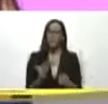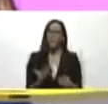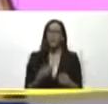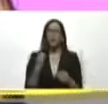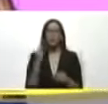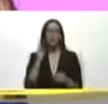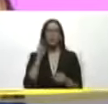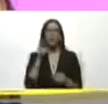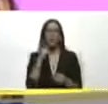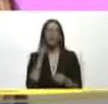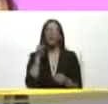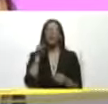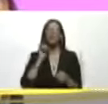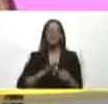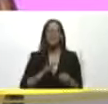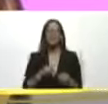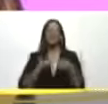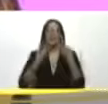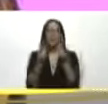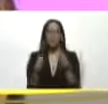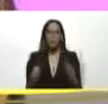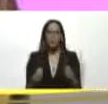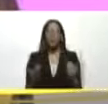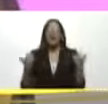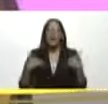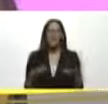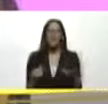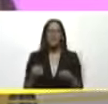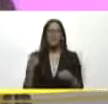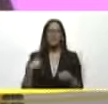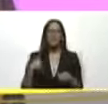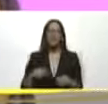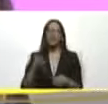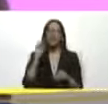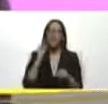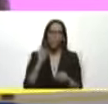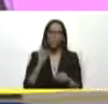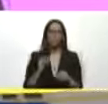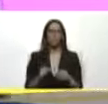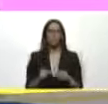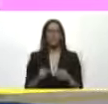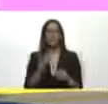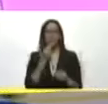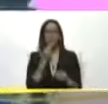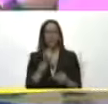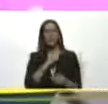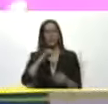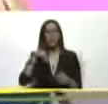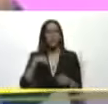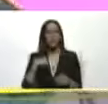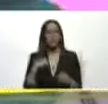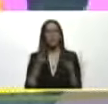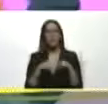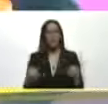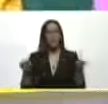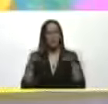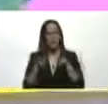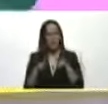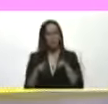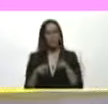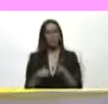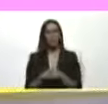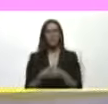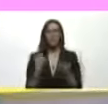usted lo dice Usted está entregándonos mucho a pesar de no tener tanto y eso es algo que nosotros valoramos y por